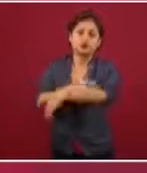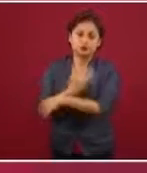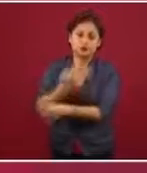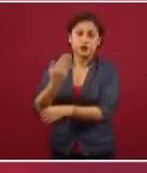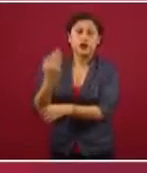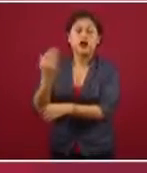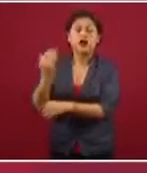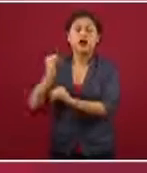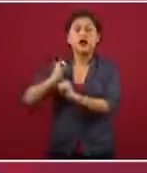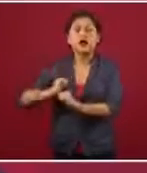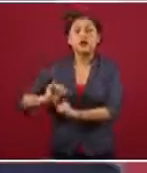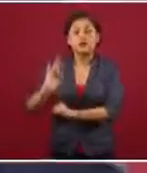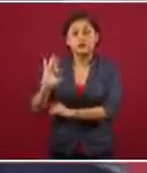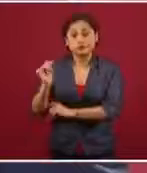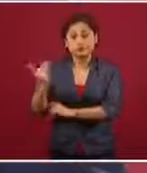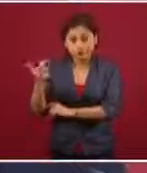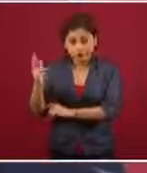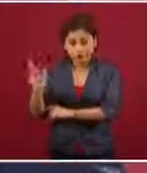asuntos